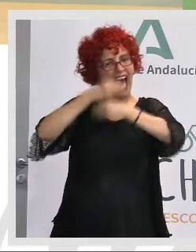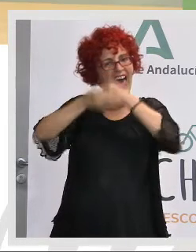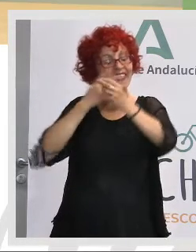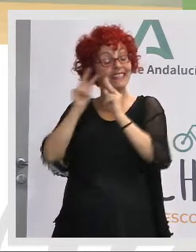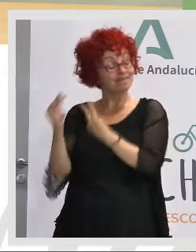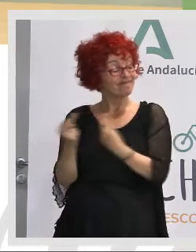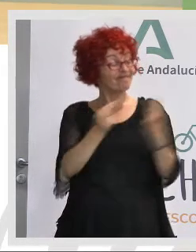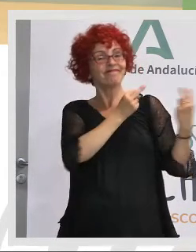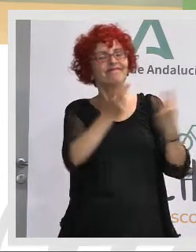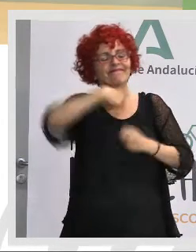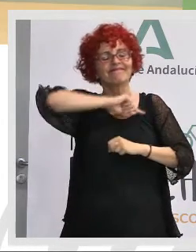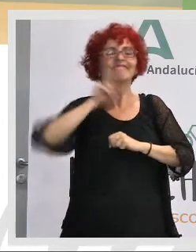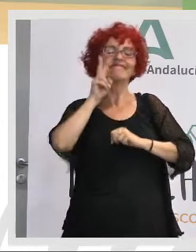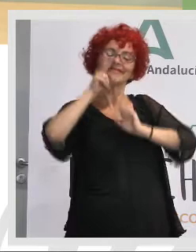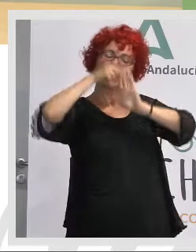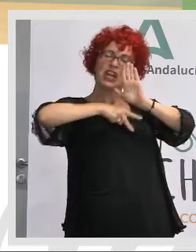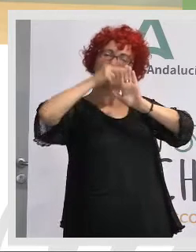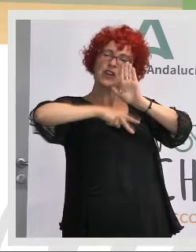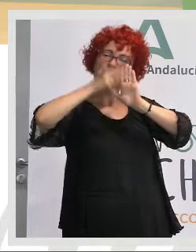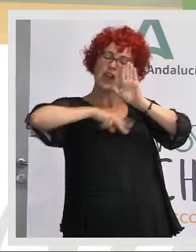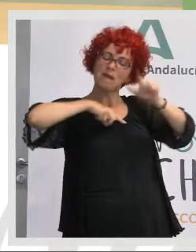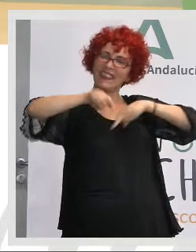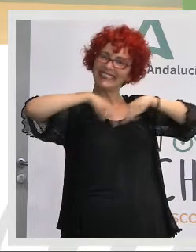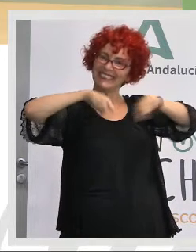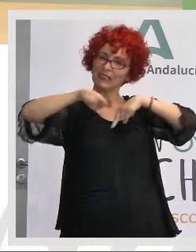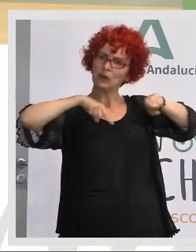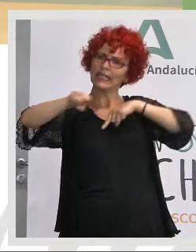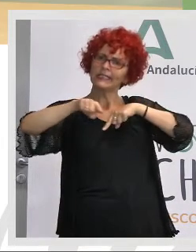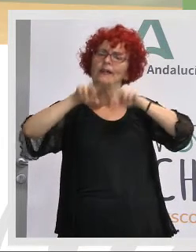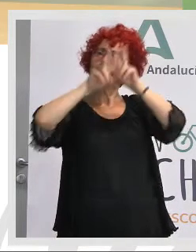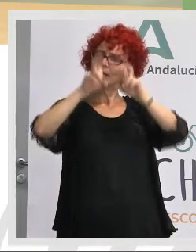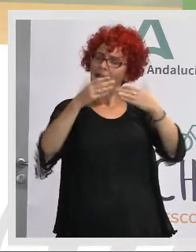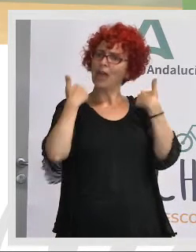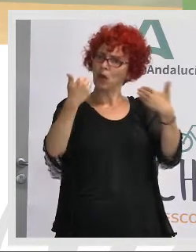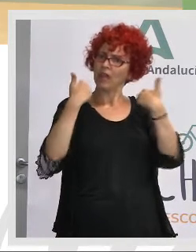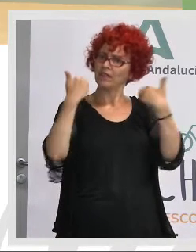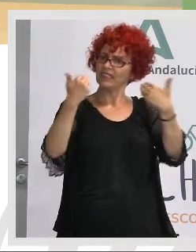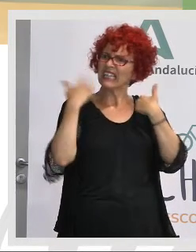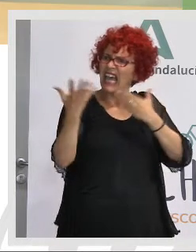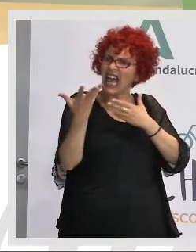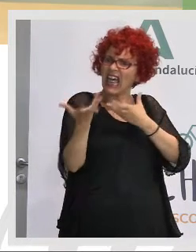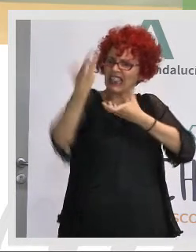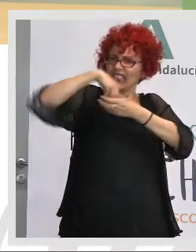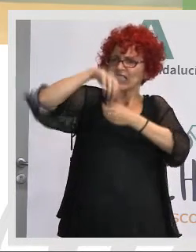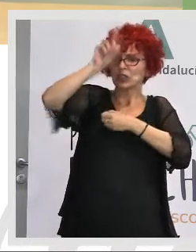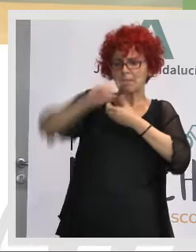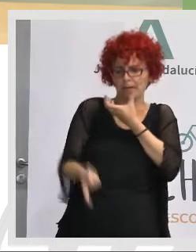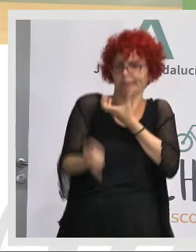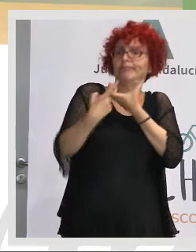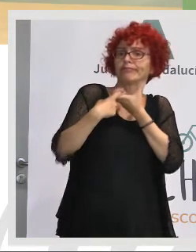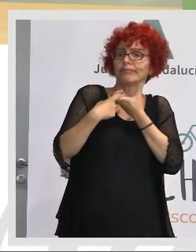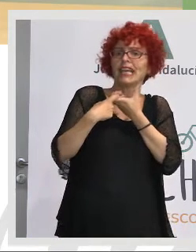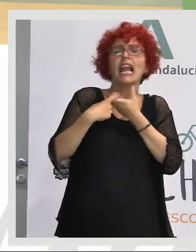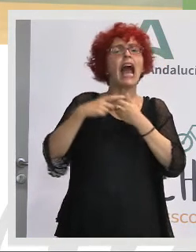enseña en las normas de educación vial en la clase de educación física con presencia de la policía local, que ha sido, me dicen,